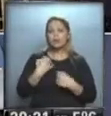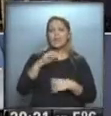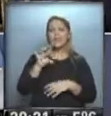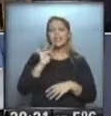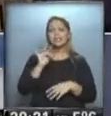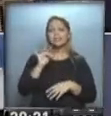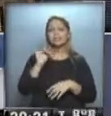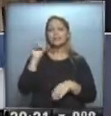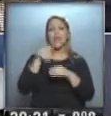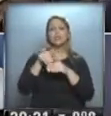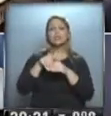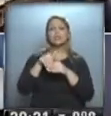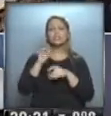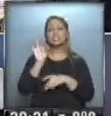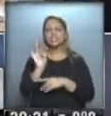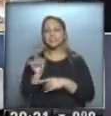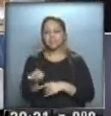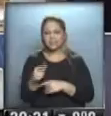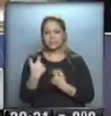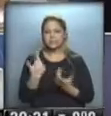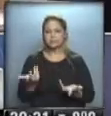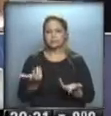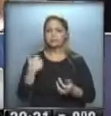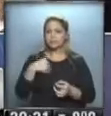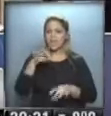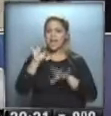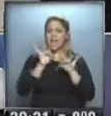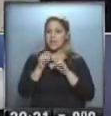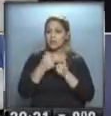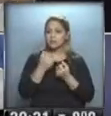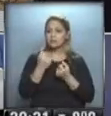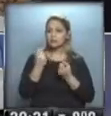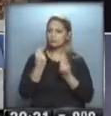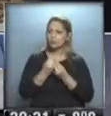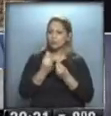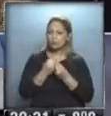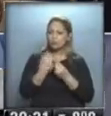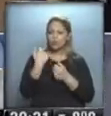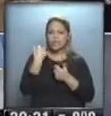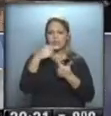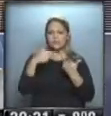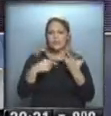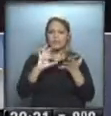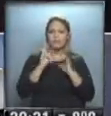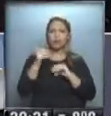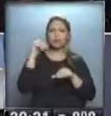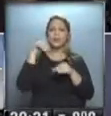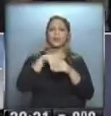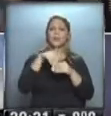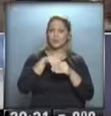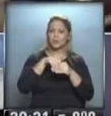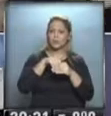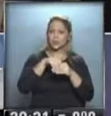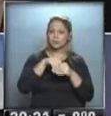más difíciles que tuvo que hacer, una elección que por lo general hay mucha dispersión del voto, que es como una